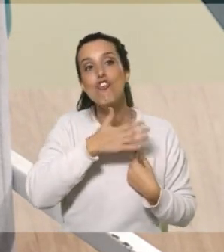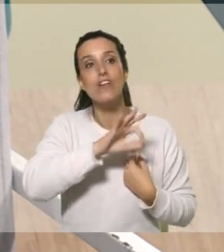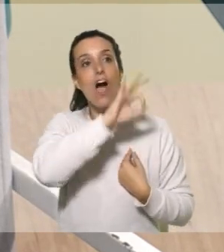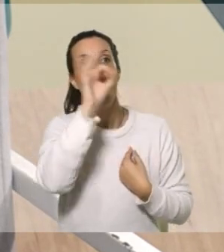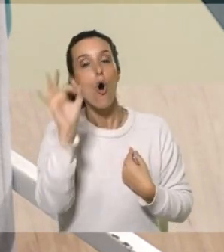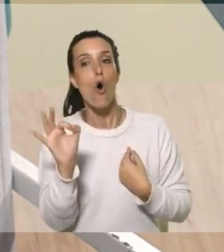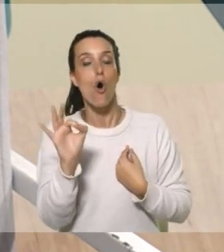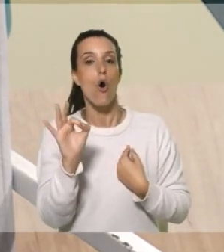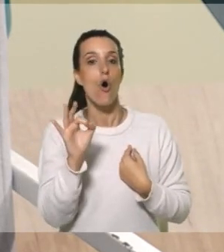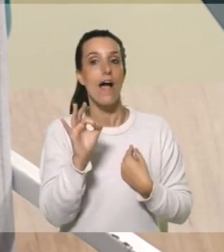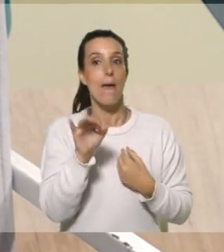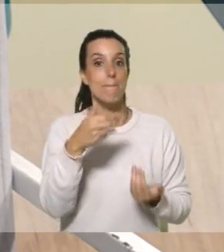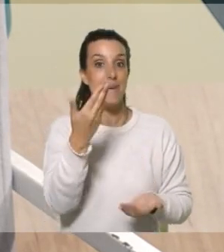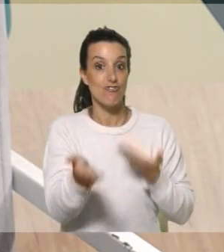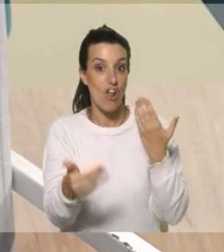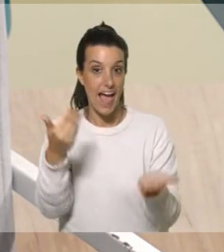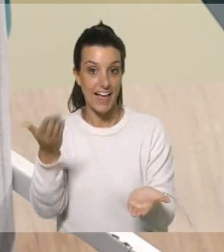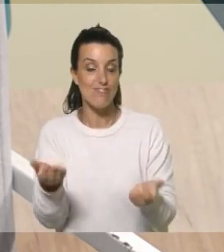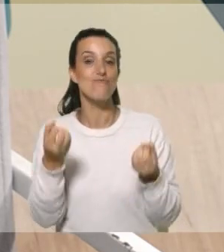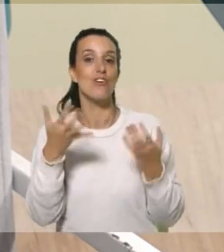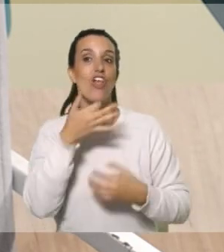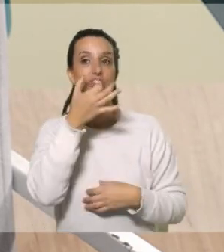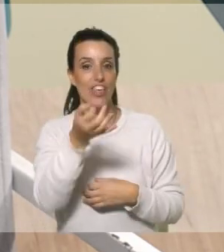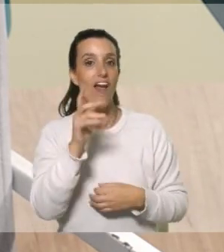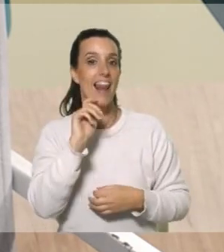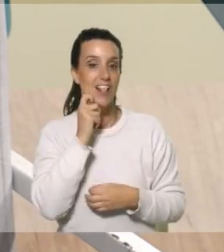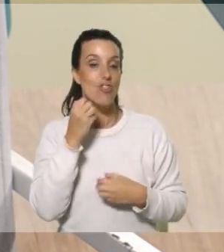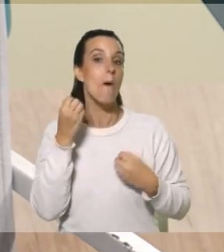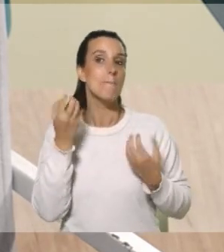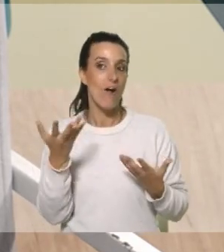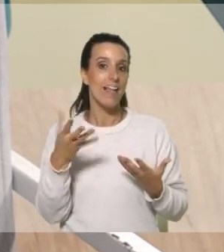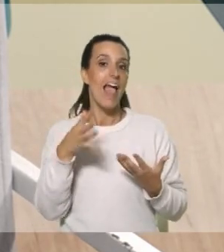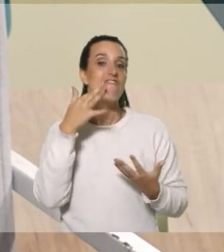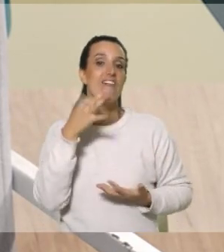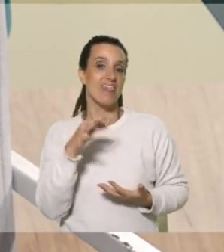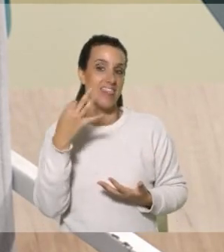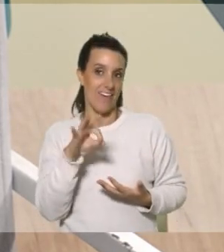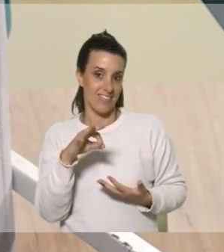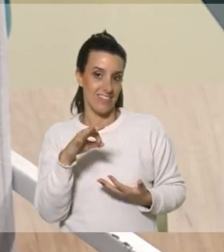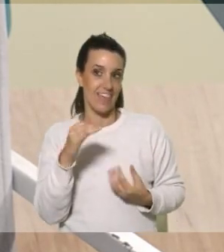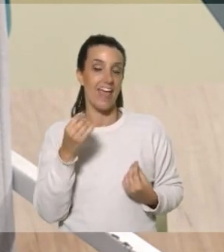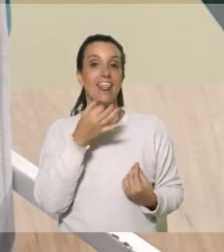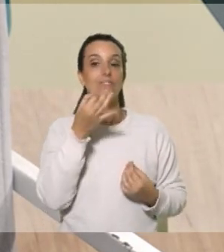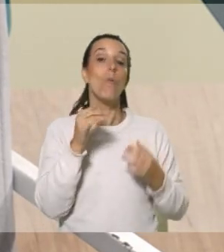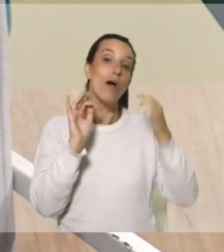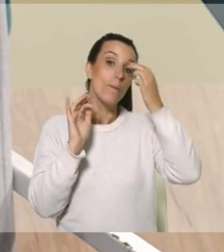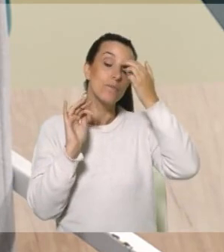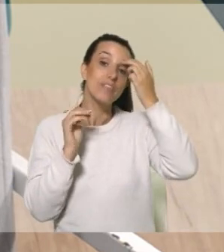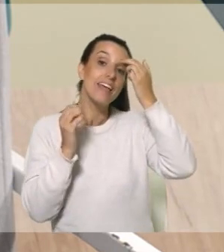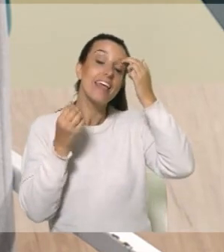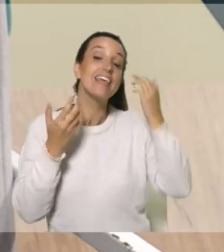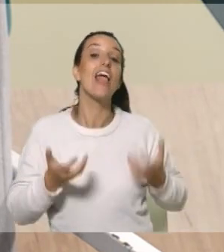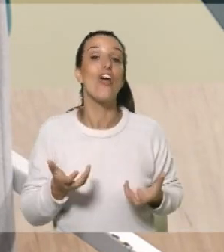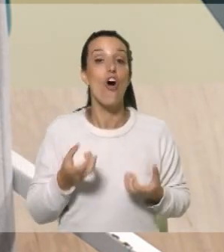en cada uno de los personajes Por eso digo que son de los lindos porque hay una verdad no en decir Bueno qué es lo que